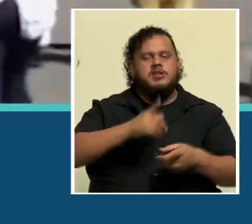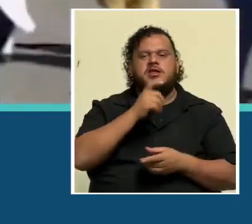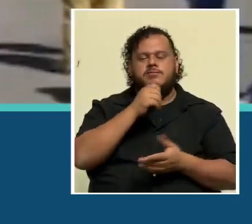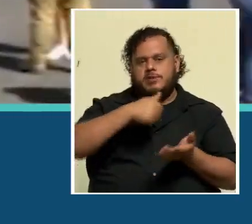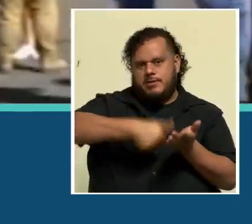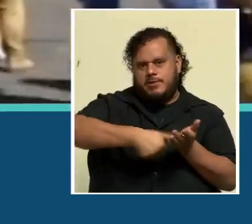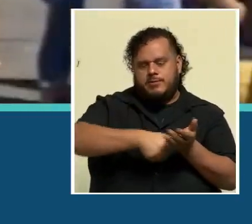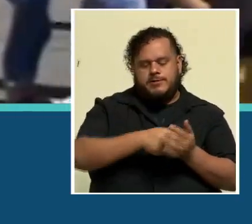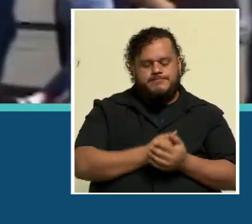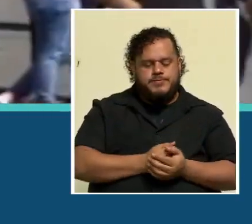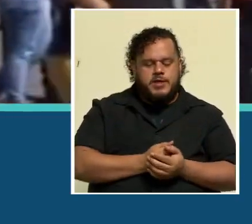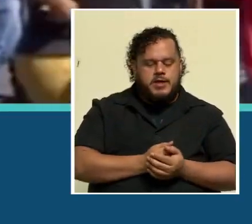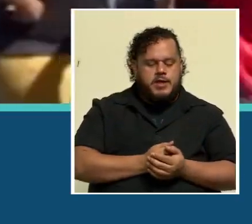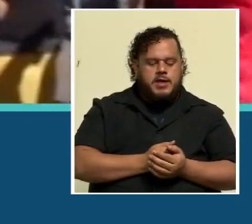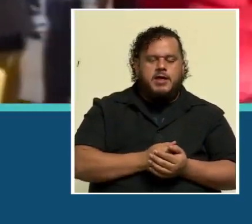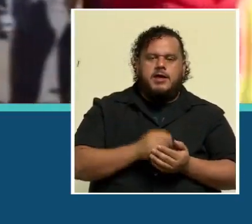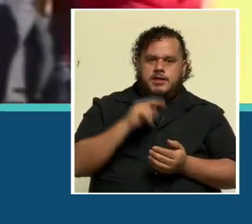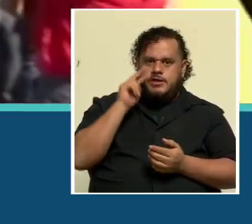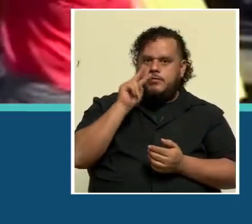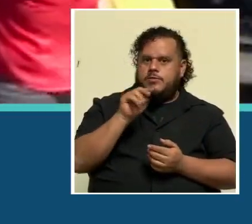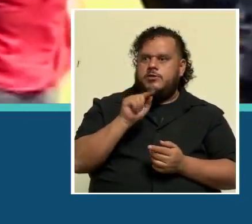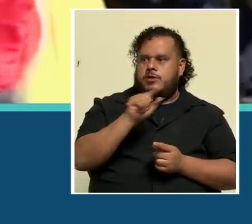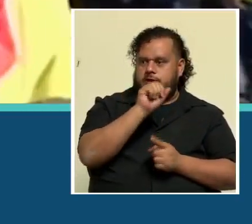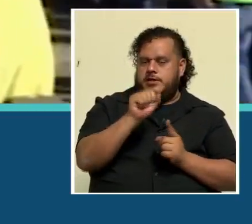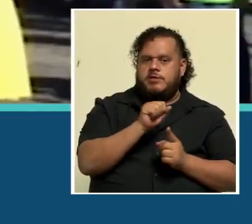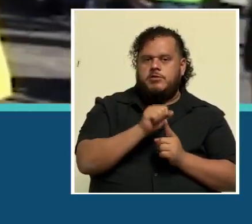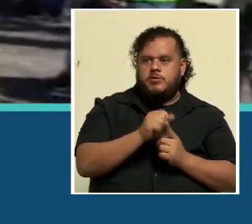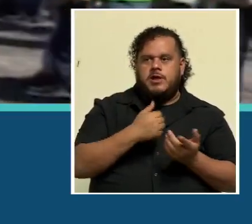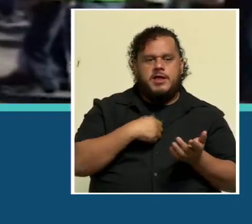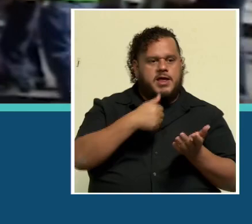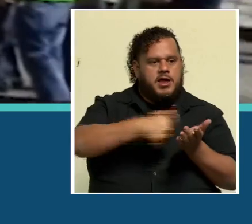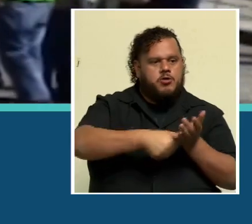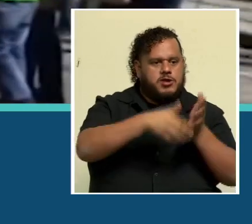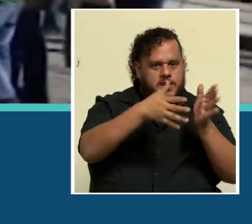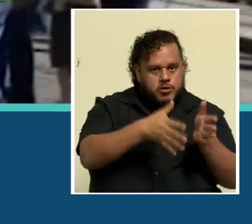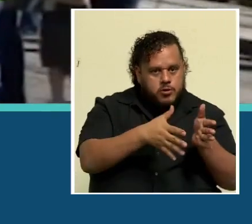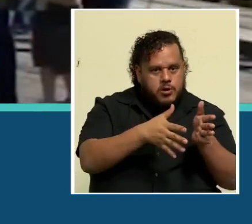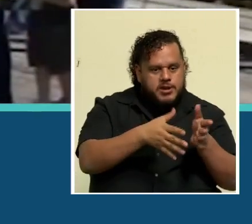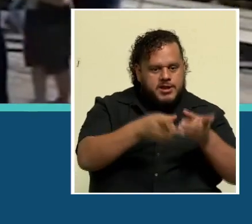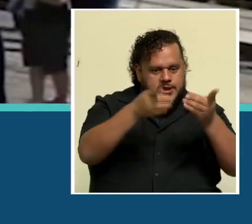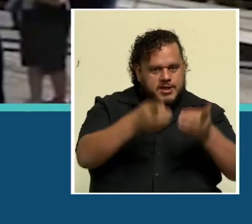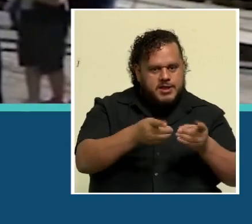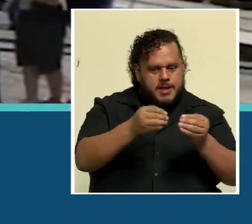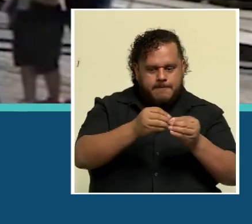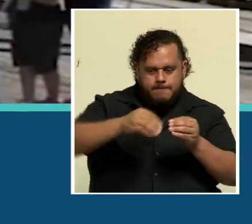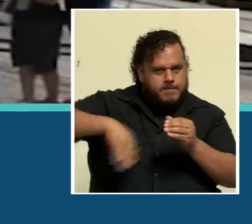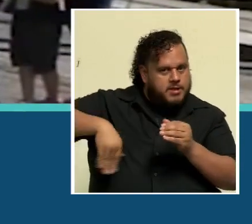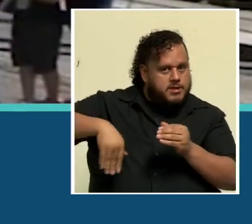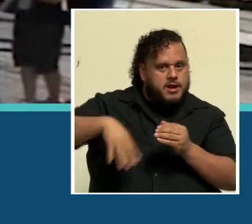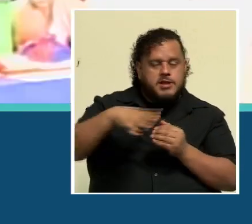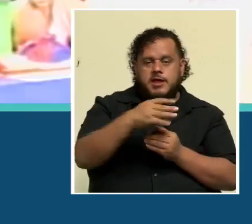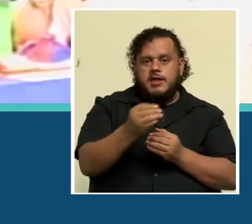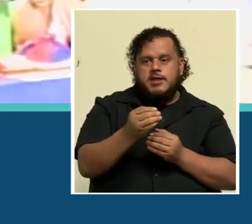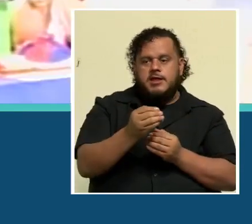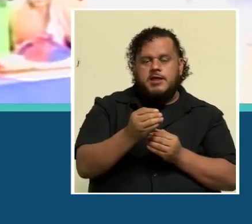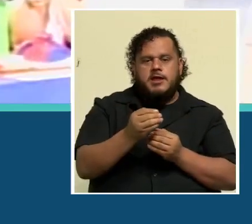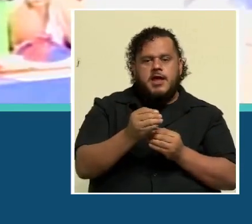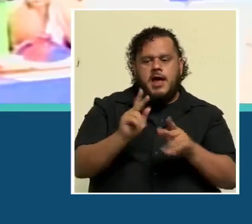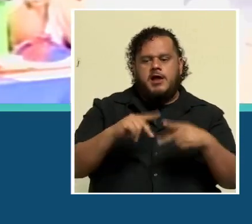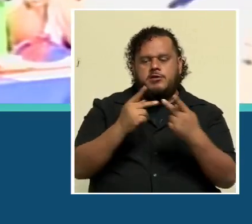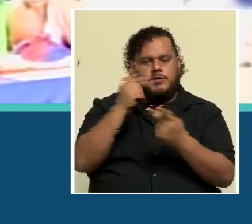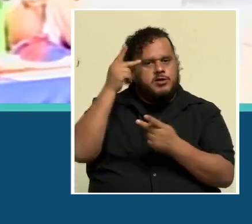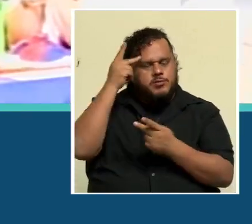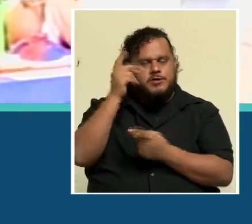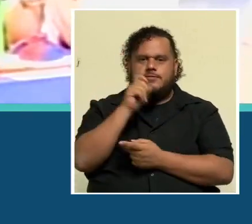estamos observando este fenómeno en el que los electores se deciden más tarde y a los partidos les cuesta